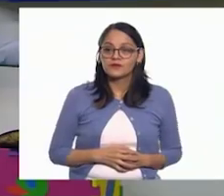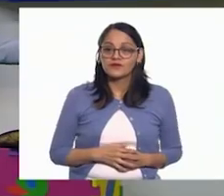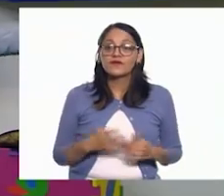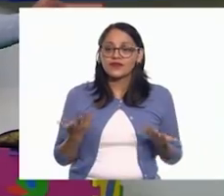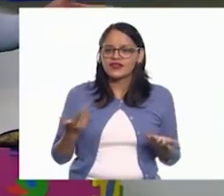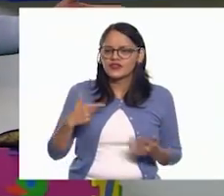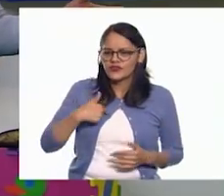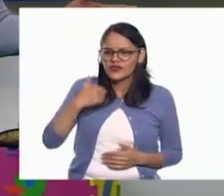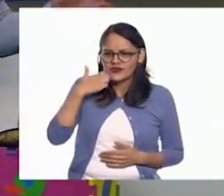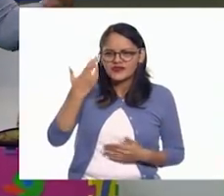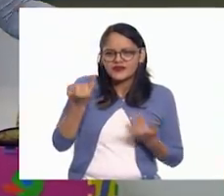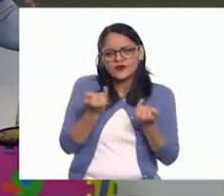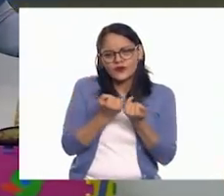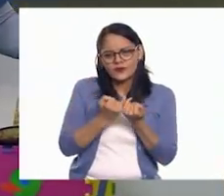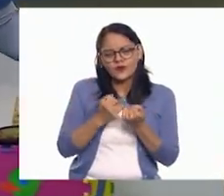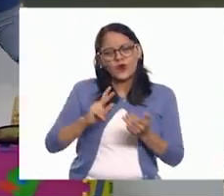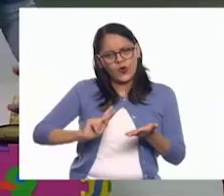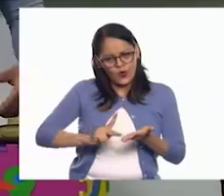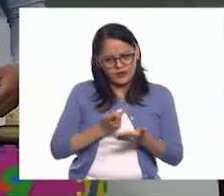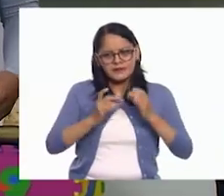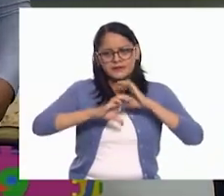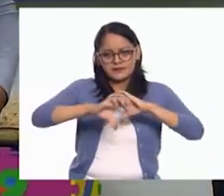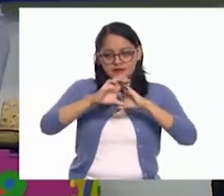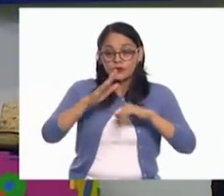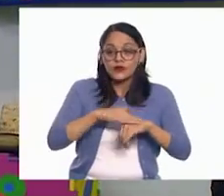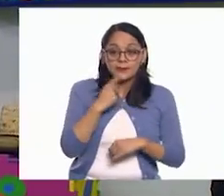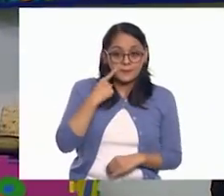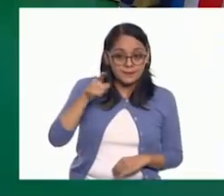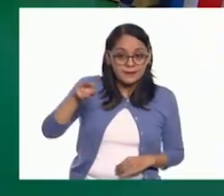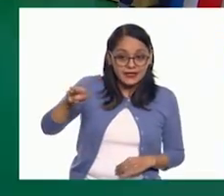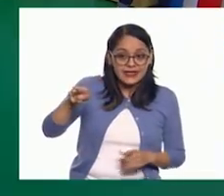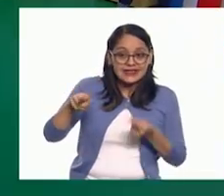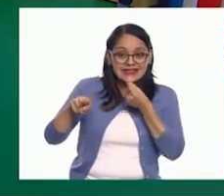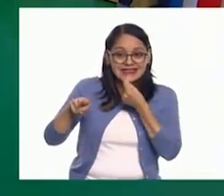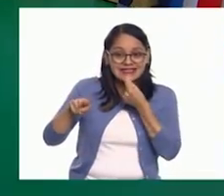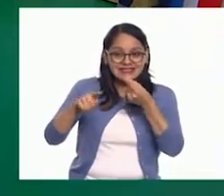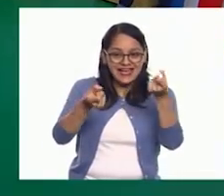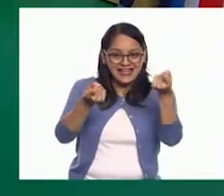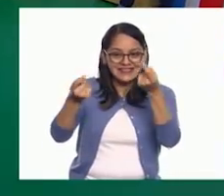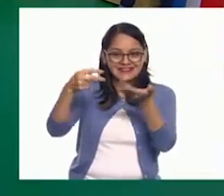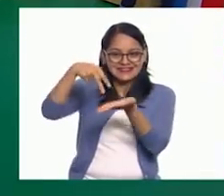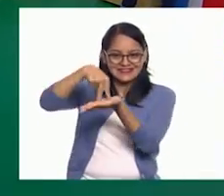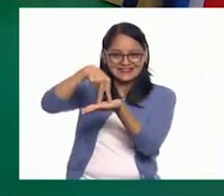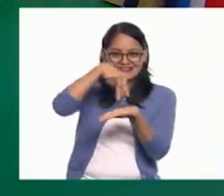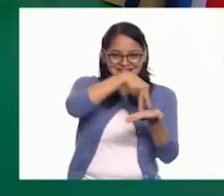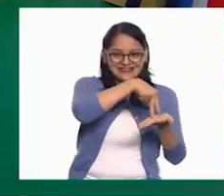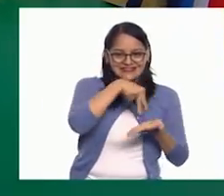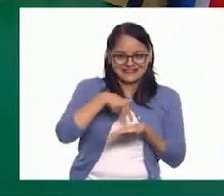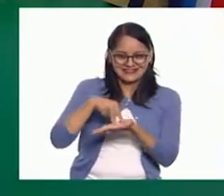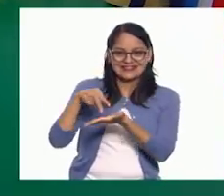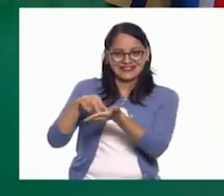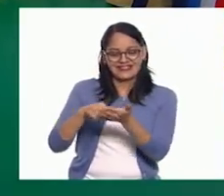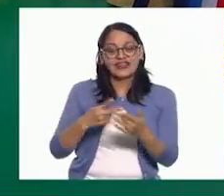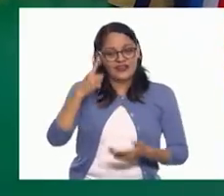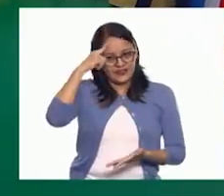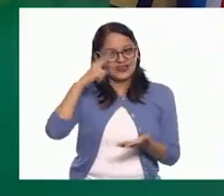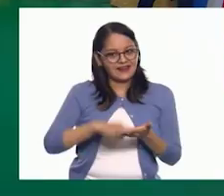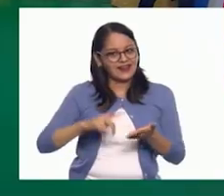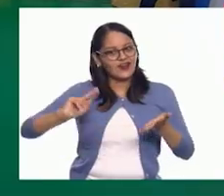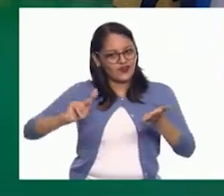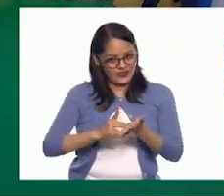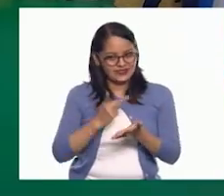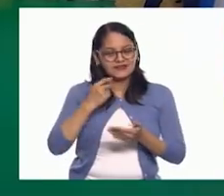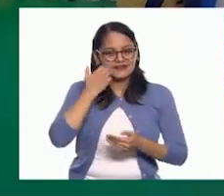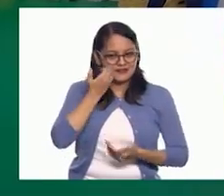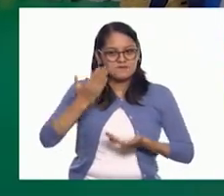yo quisiera que a lo mejor la volviera a interpretar porque, mire, ya se levantaron las niñas y niños que están ahí en casita y que creo que la quieren